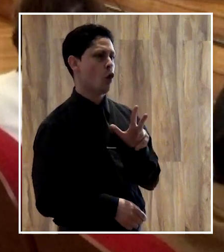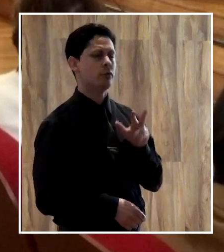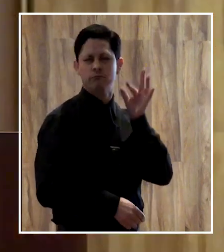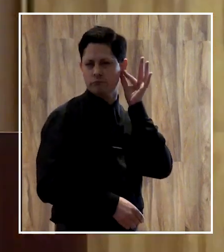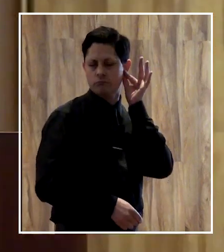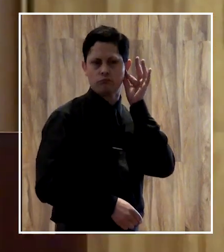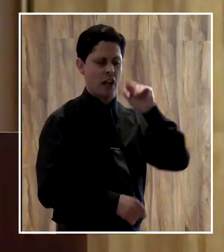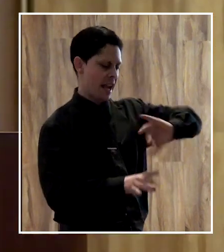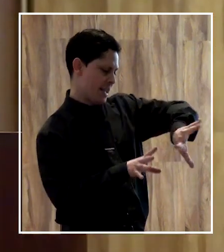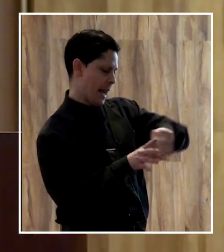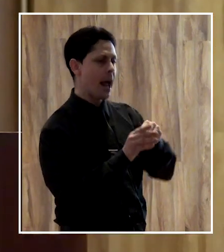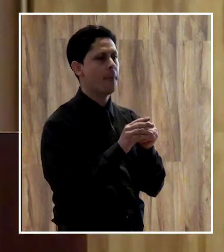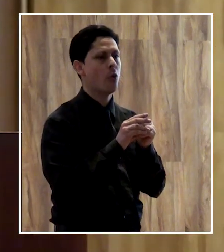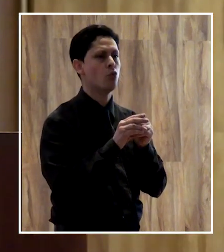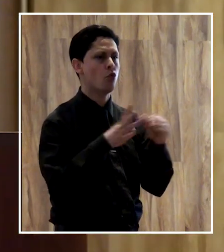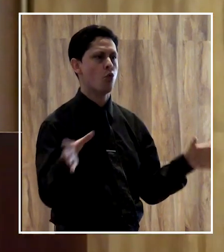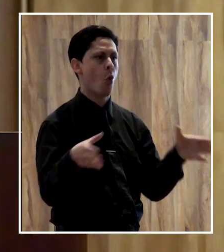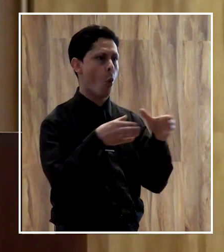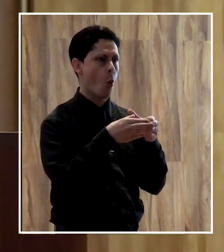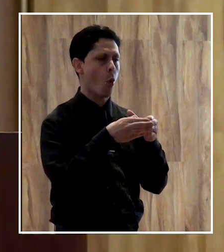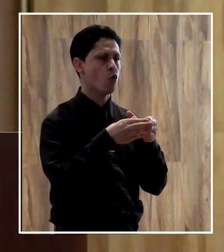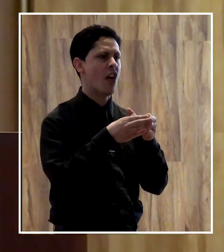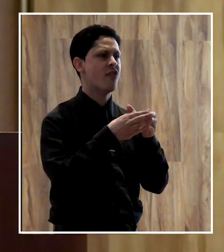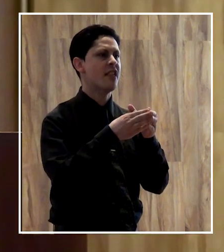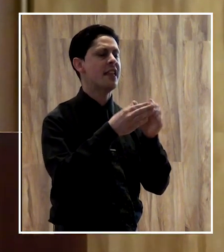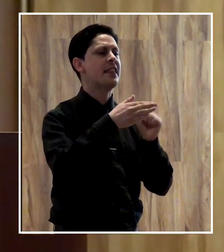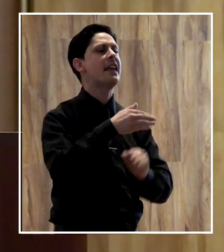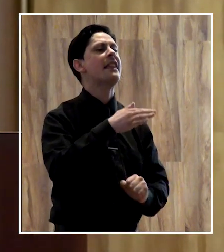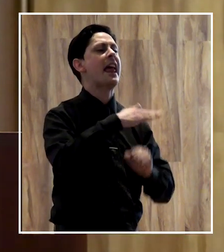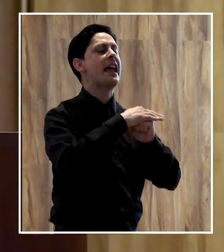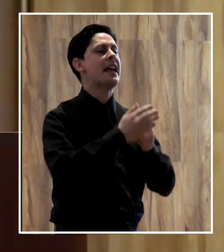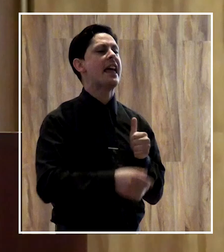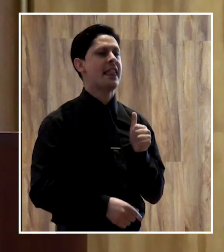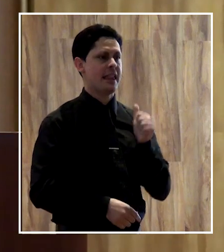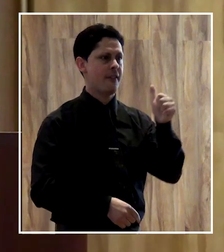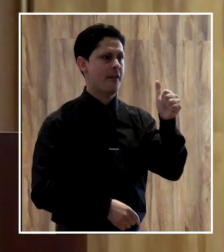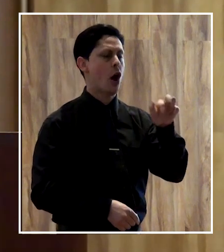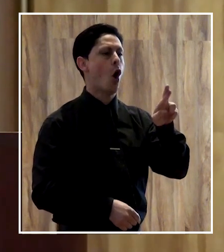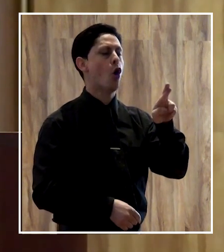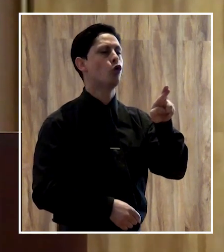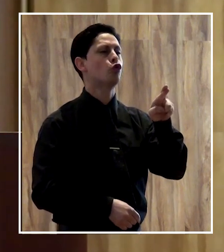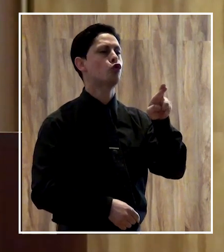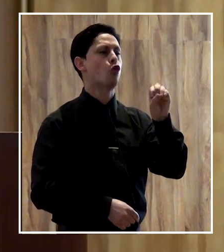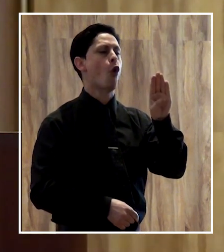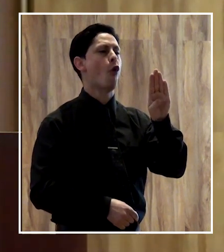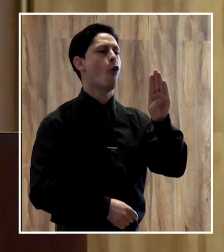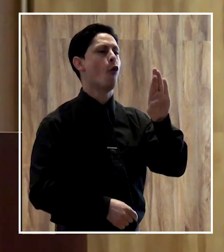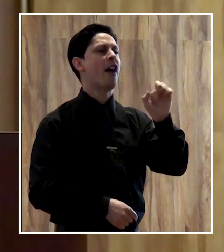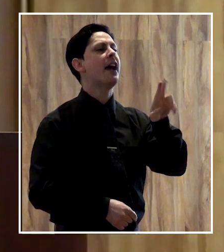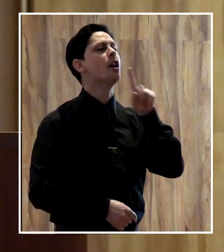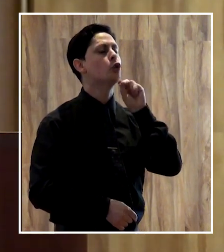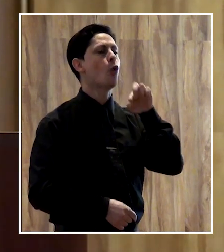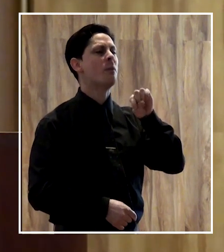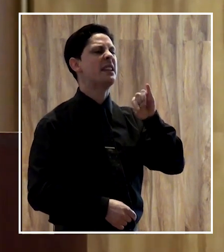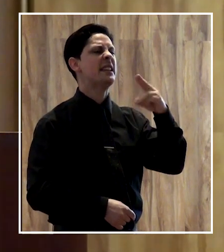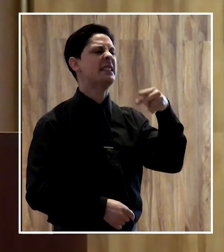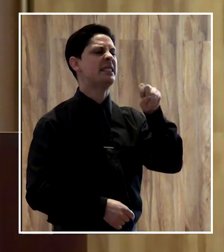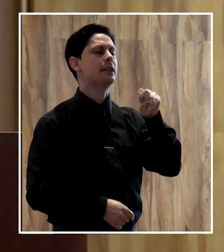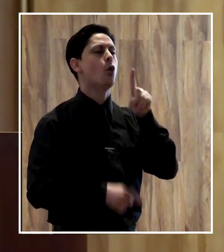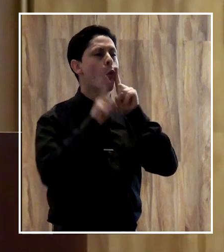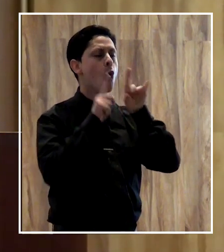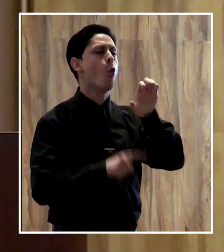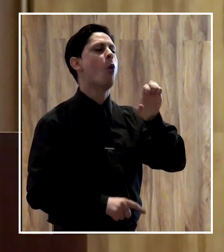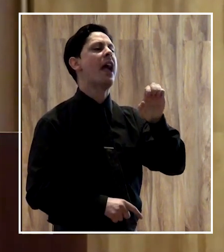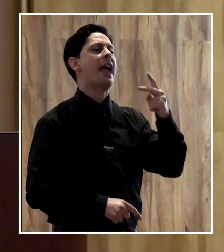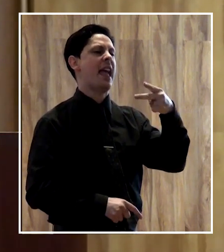Señoras y señores integrantes de la Honorable Junta Directiva de la UMCE. Señor Roberto Pichihueche Mellado,